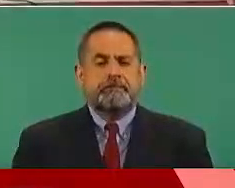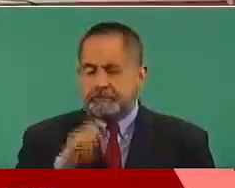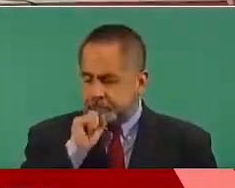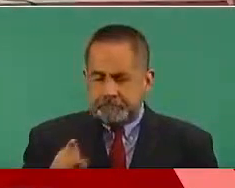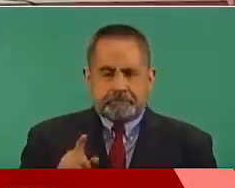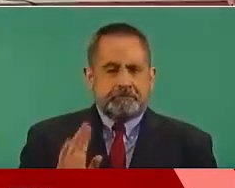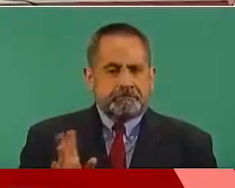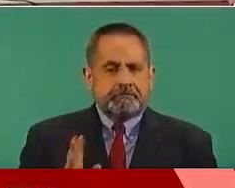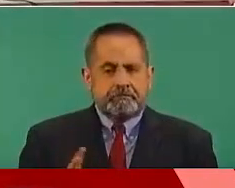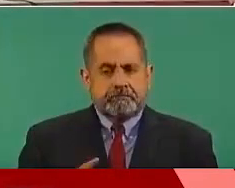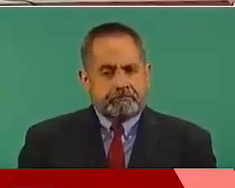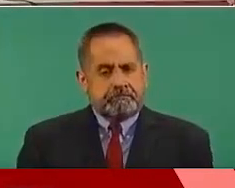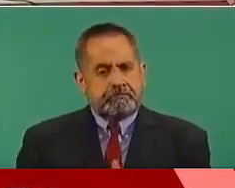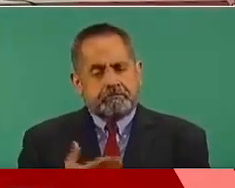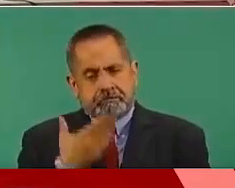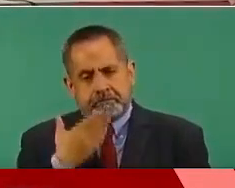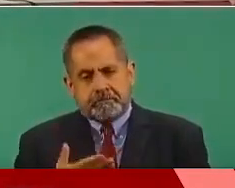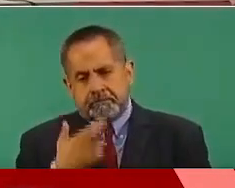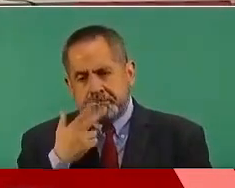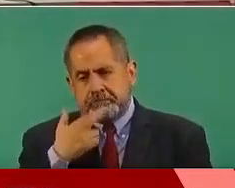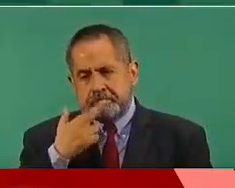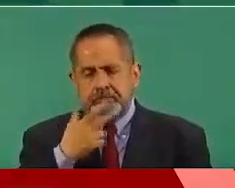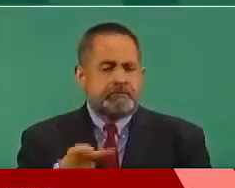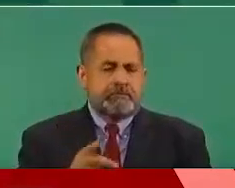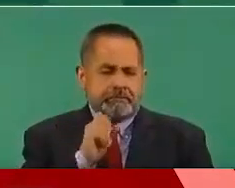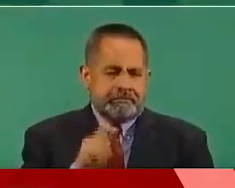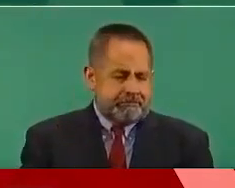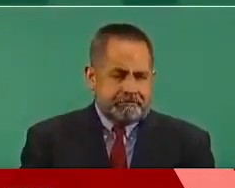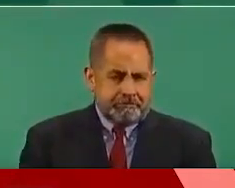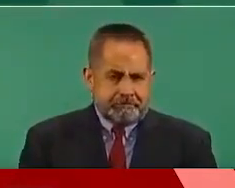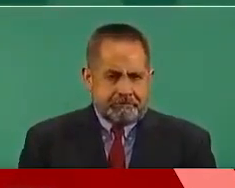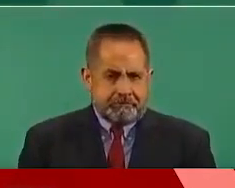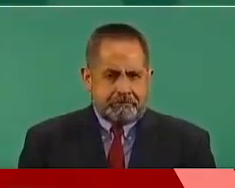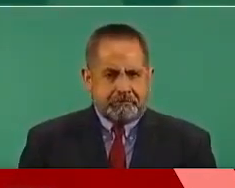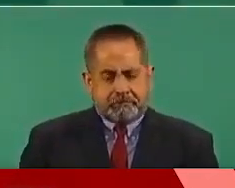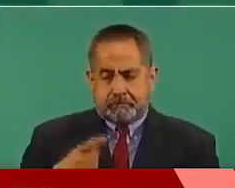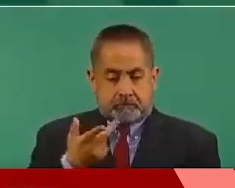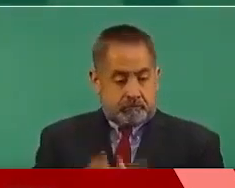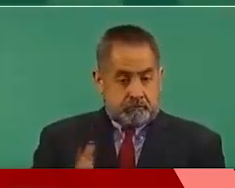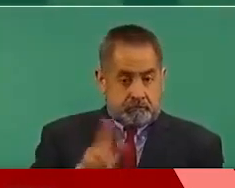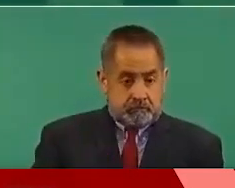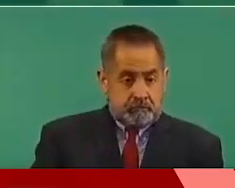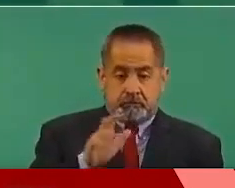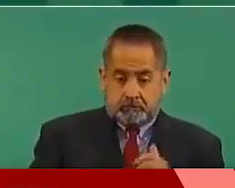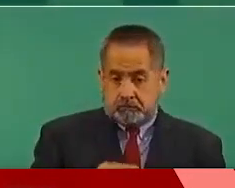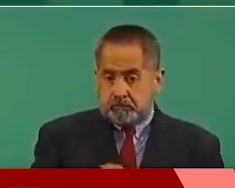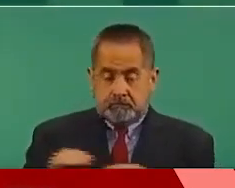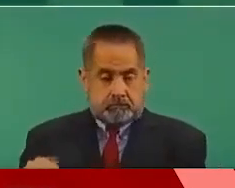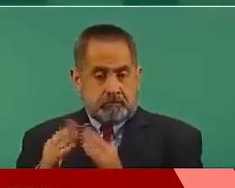también está de salida, pero lo mismo, él salió del hospital, ya está en su